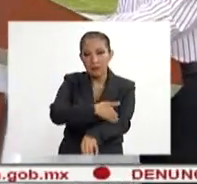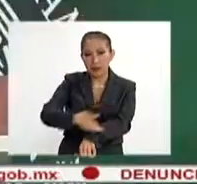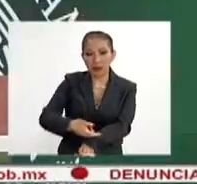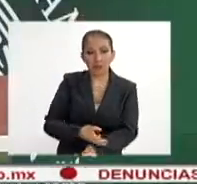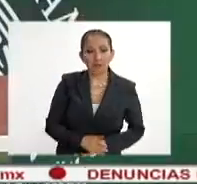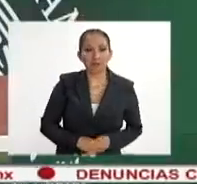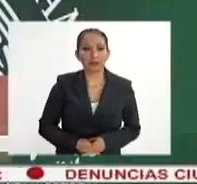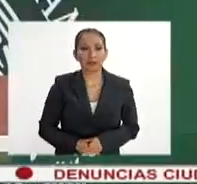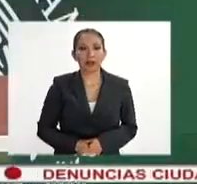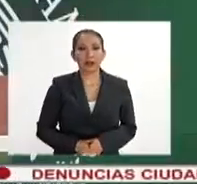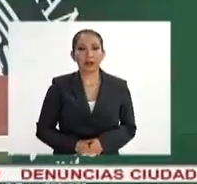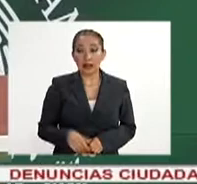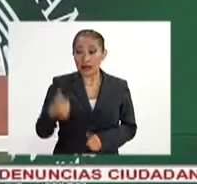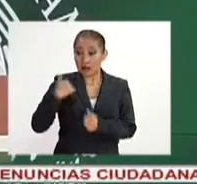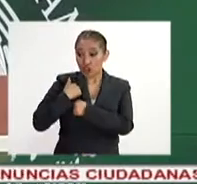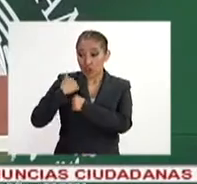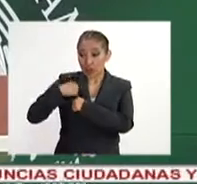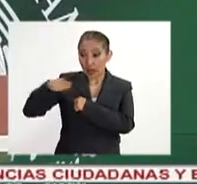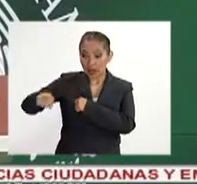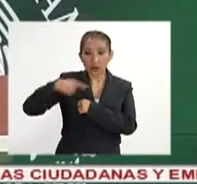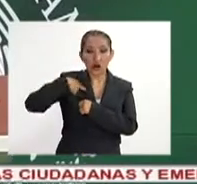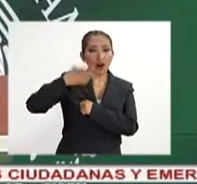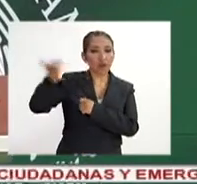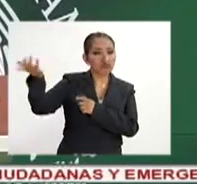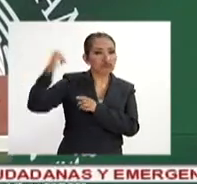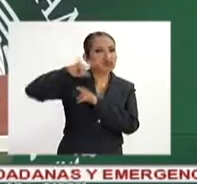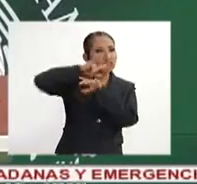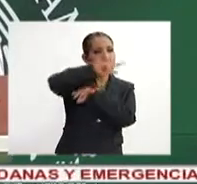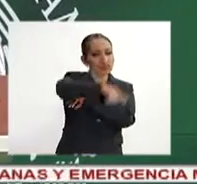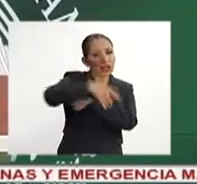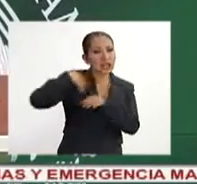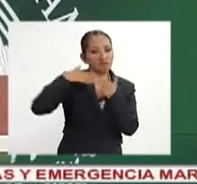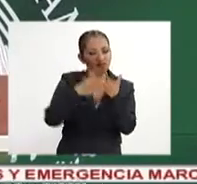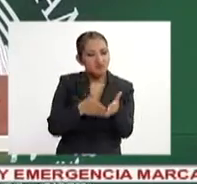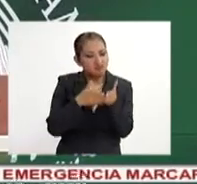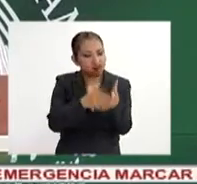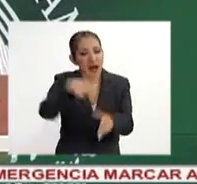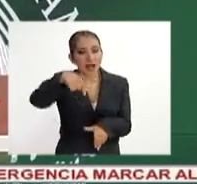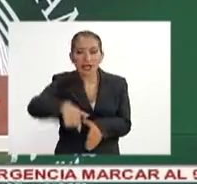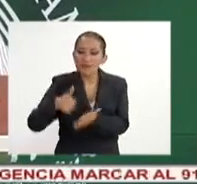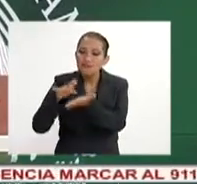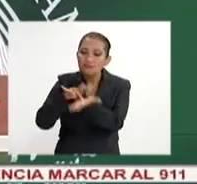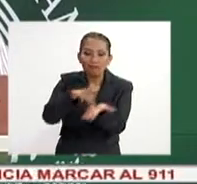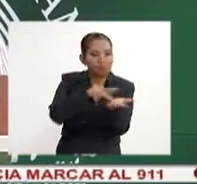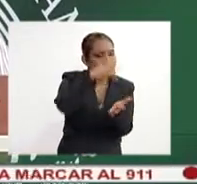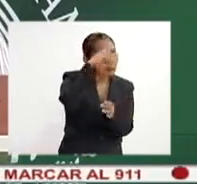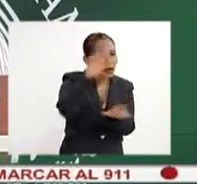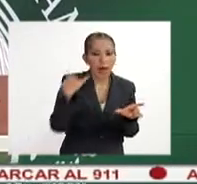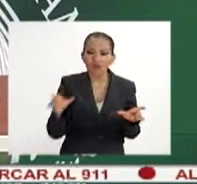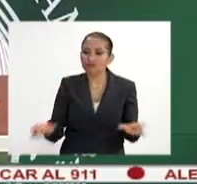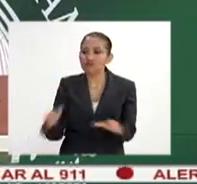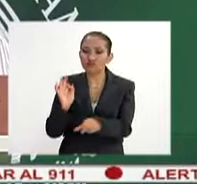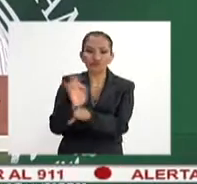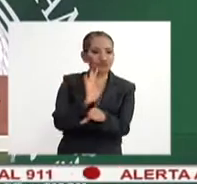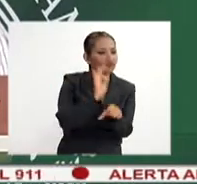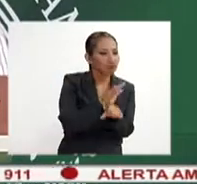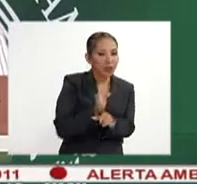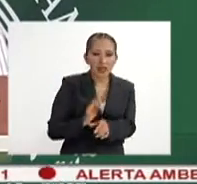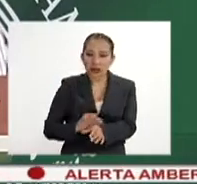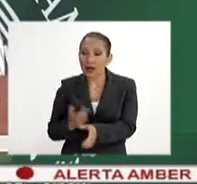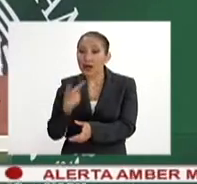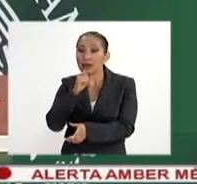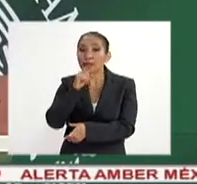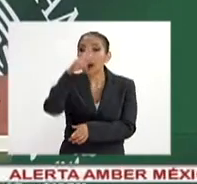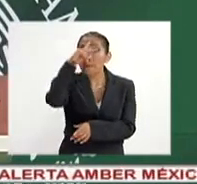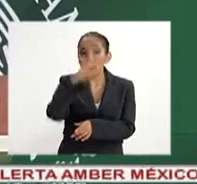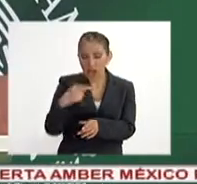familiares. Así como los soldados, pilotos y marinos están con México para cuidarlo y defenderlo, México